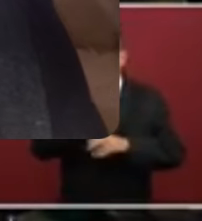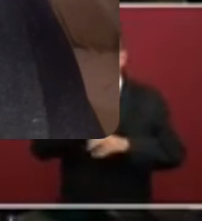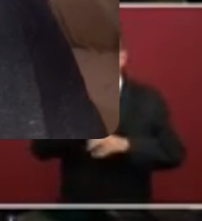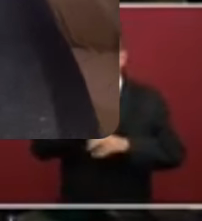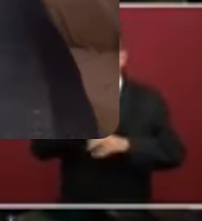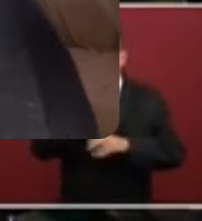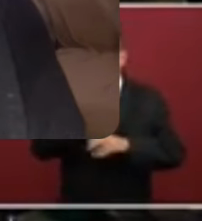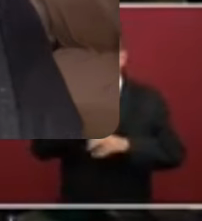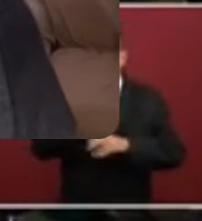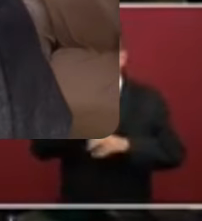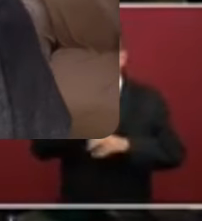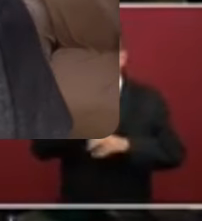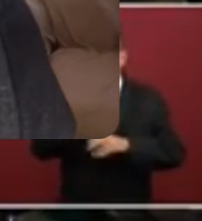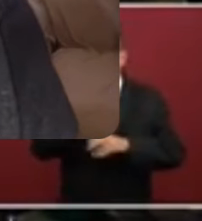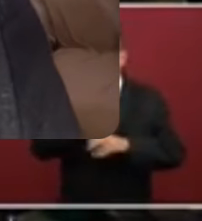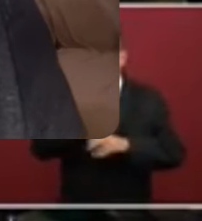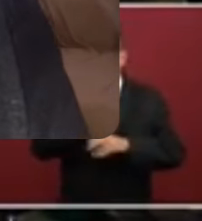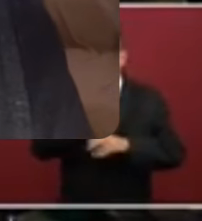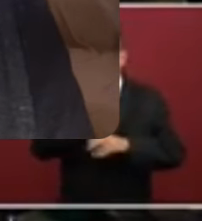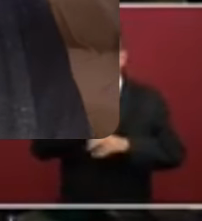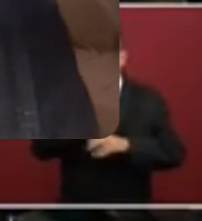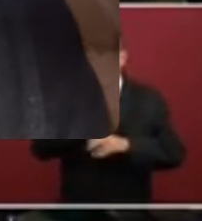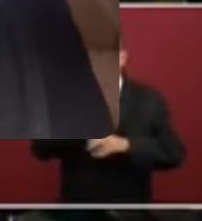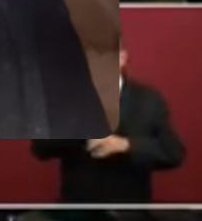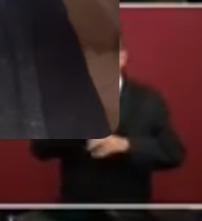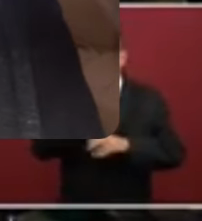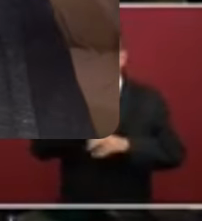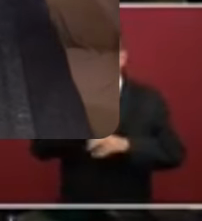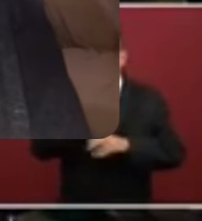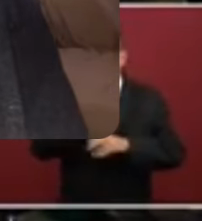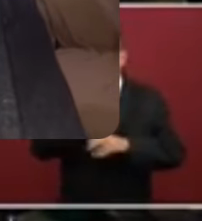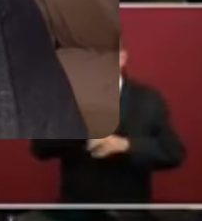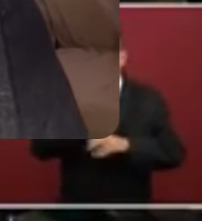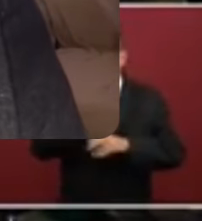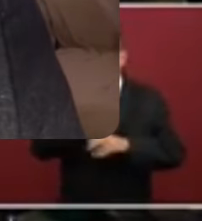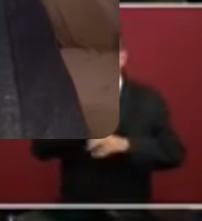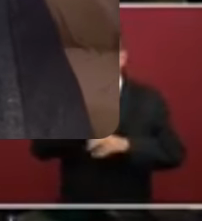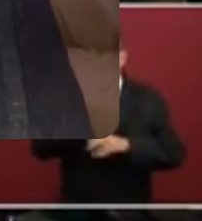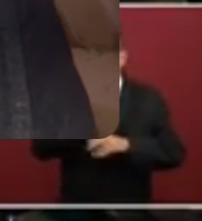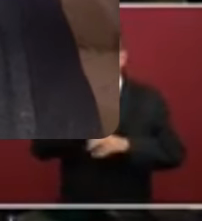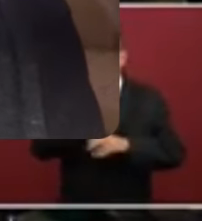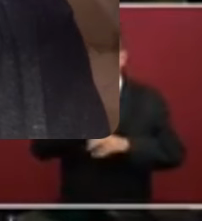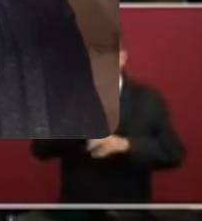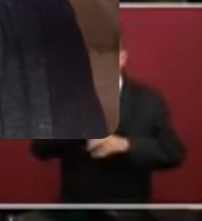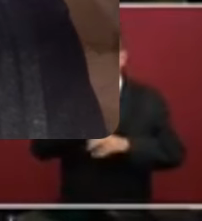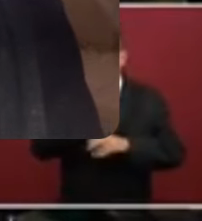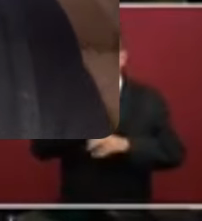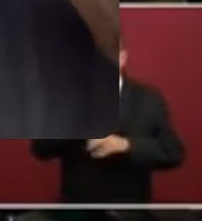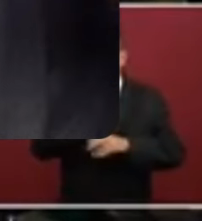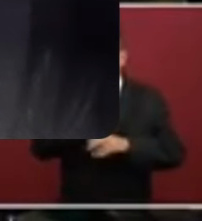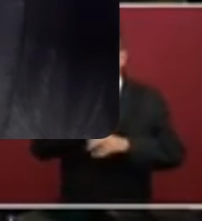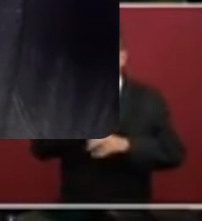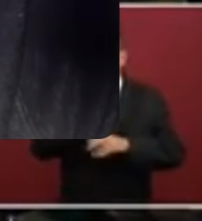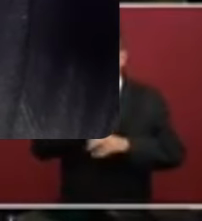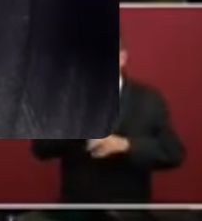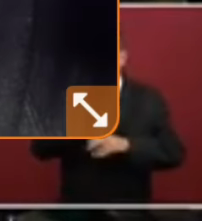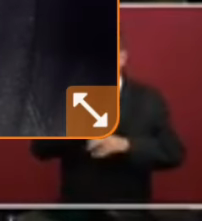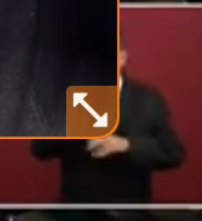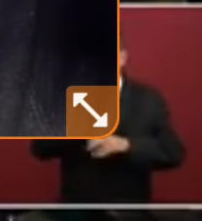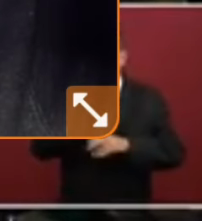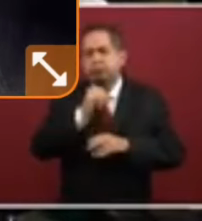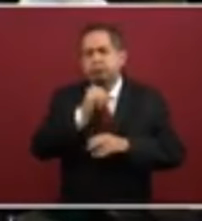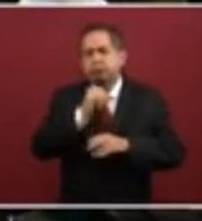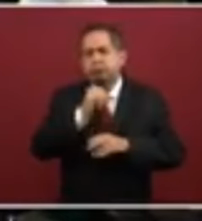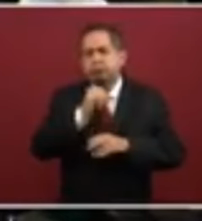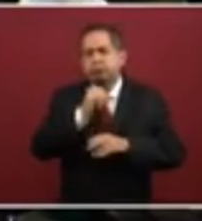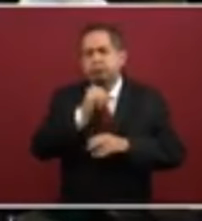próximos minutos, así que bienvenidos, bienvenidas al Teatro de la Comedia más grande en México. Esto es Política para la Banda, yo soy Polo Puga, venga, vamos para allá, diría la